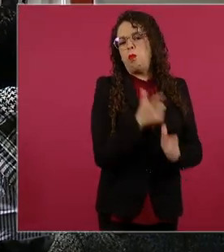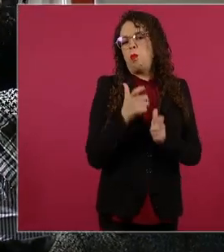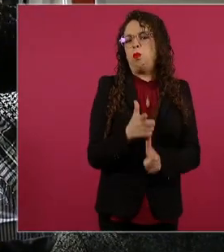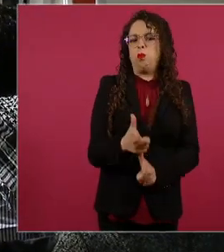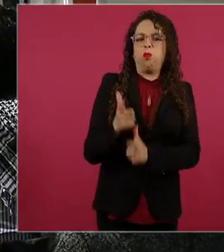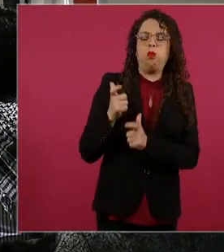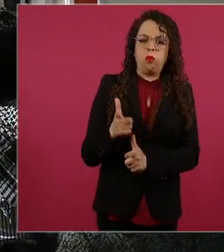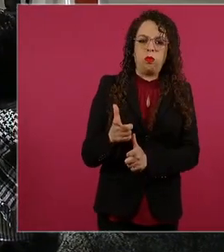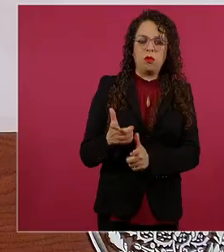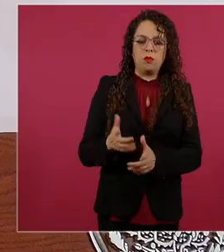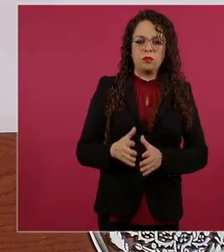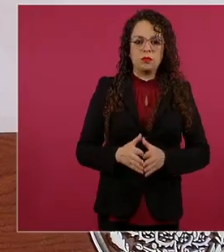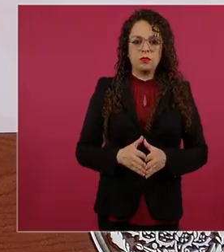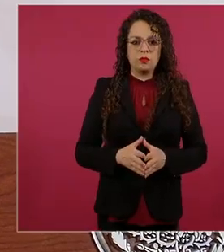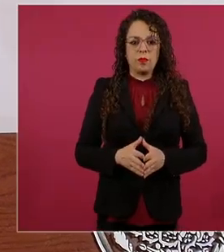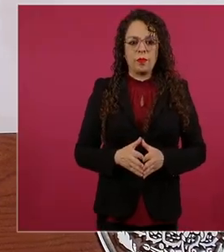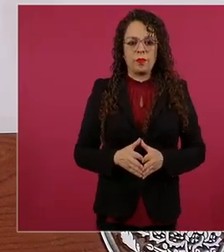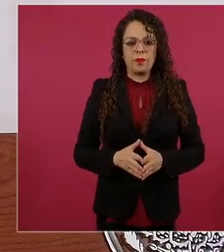uno era